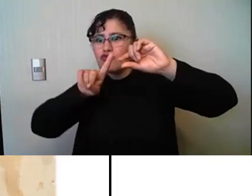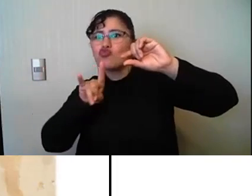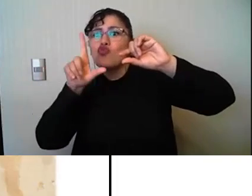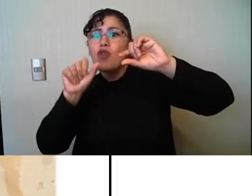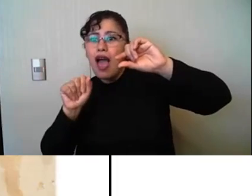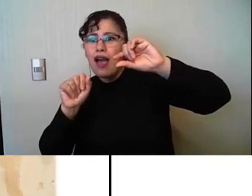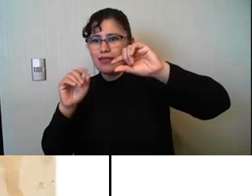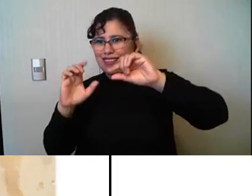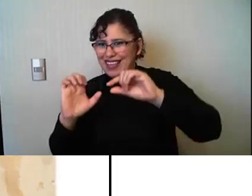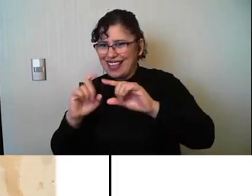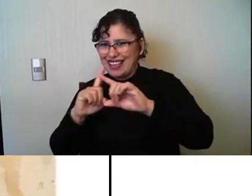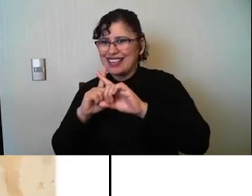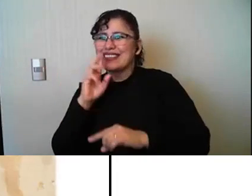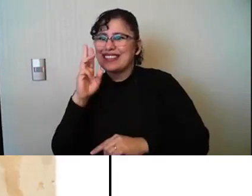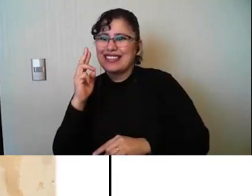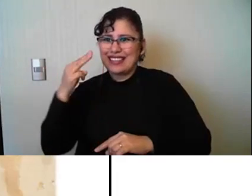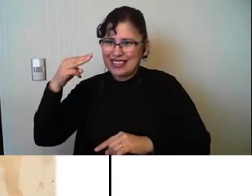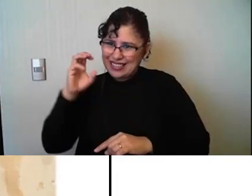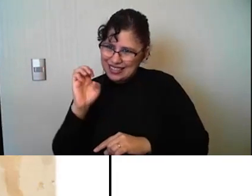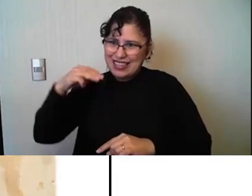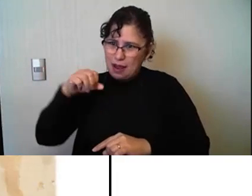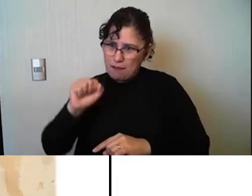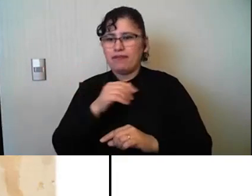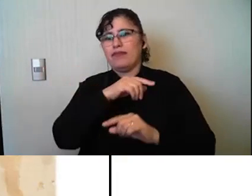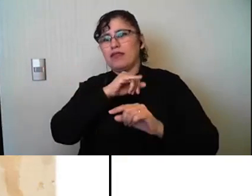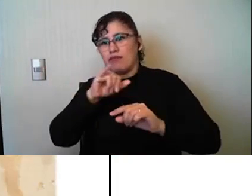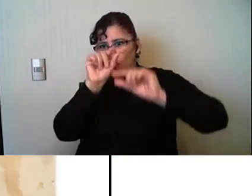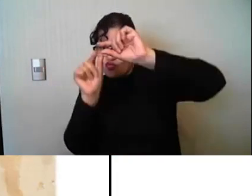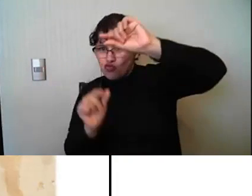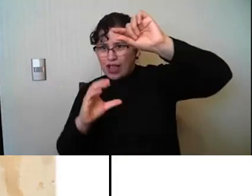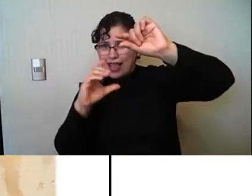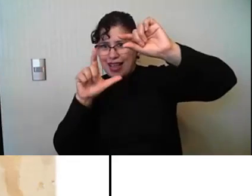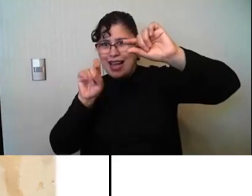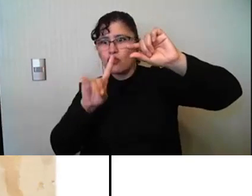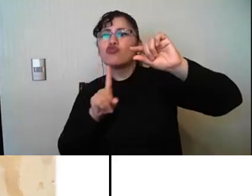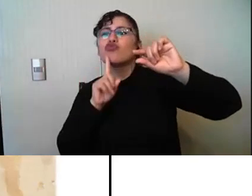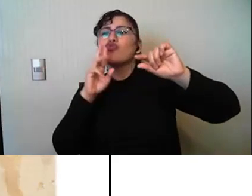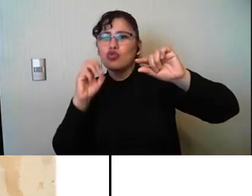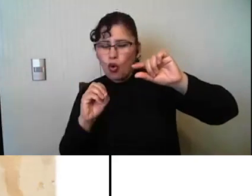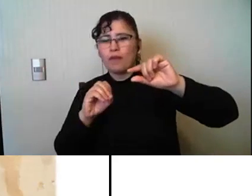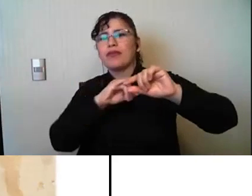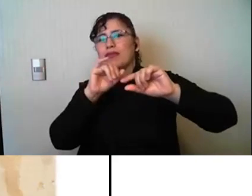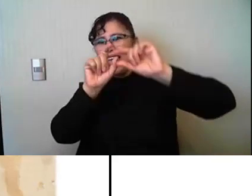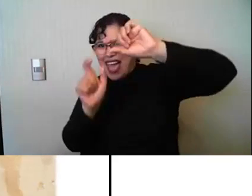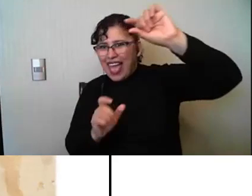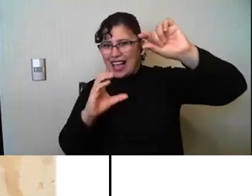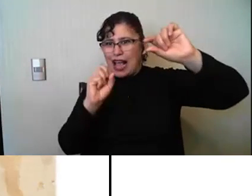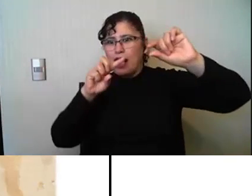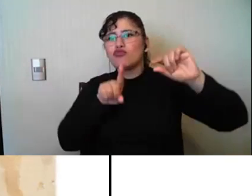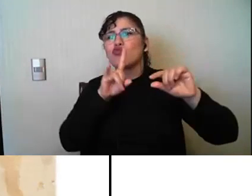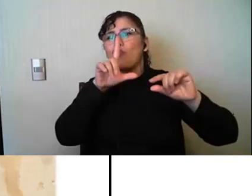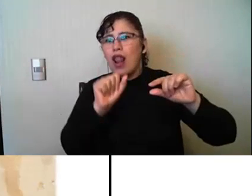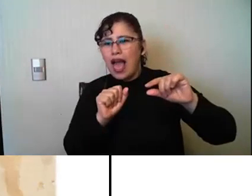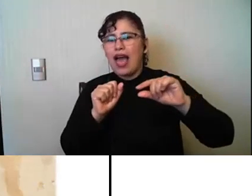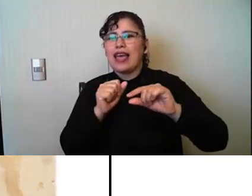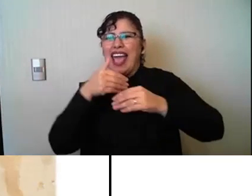figura, claustro, cápsula externa, el putamen, los